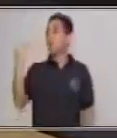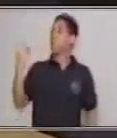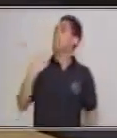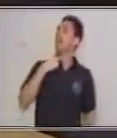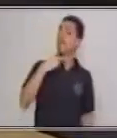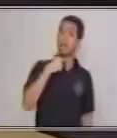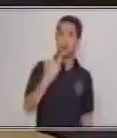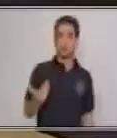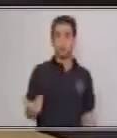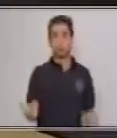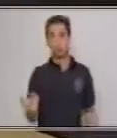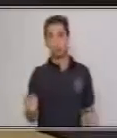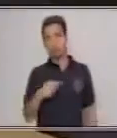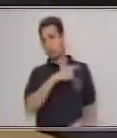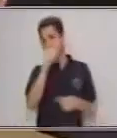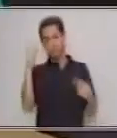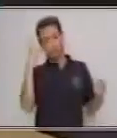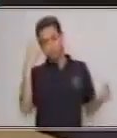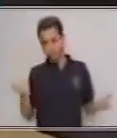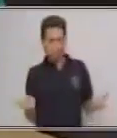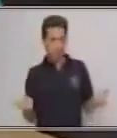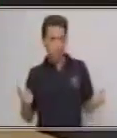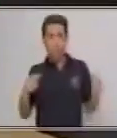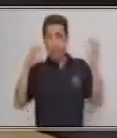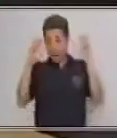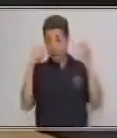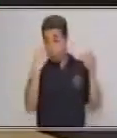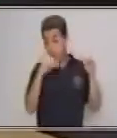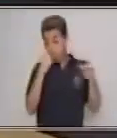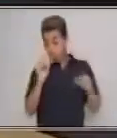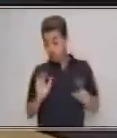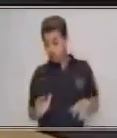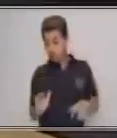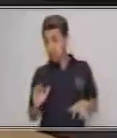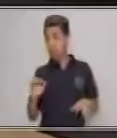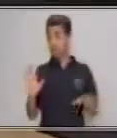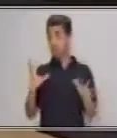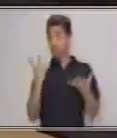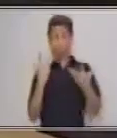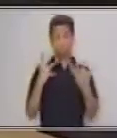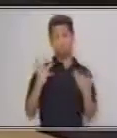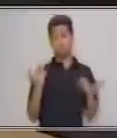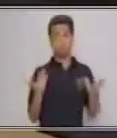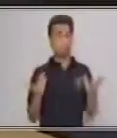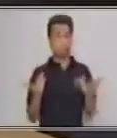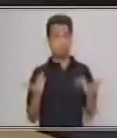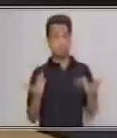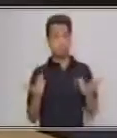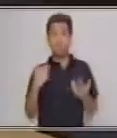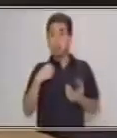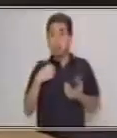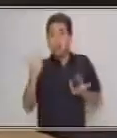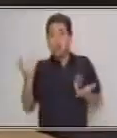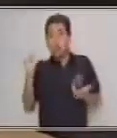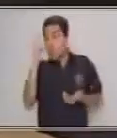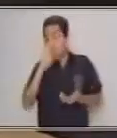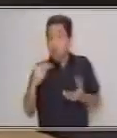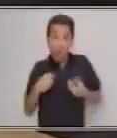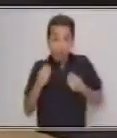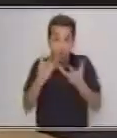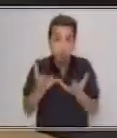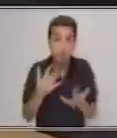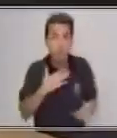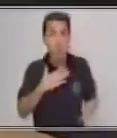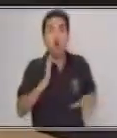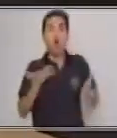esa niña antipática y vestida de forma tan rara, pero sí les puedo decir que yo nunca pude contar mi versión de